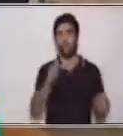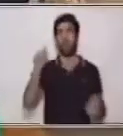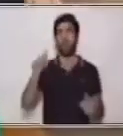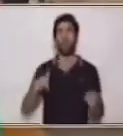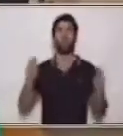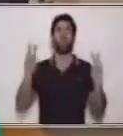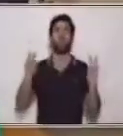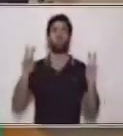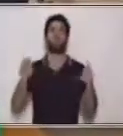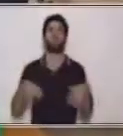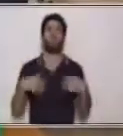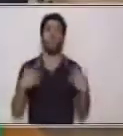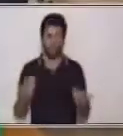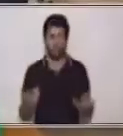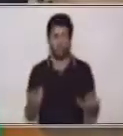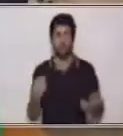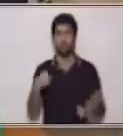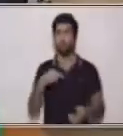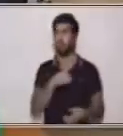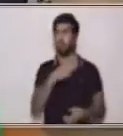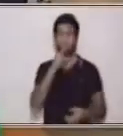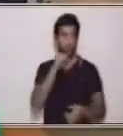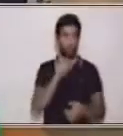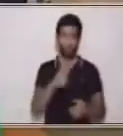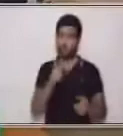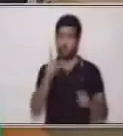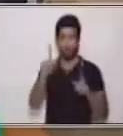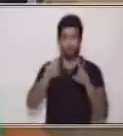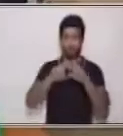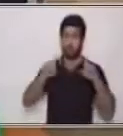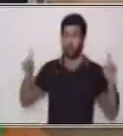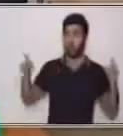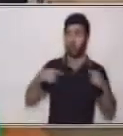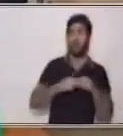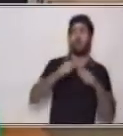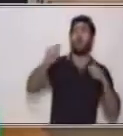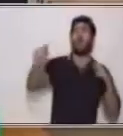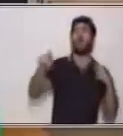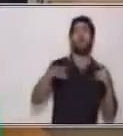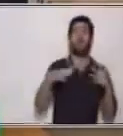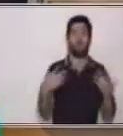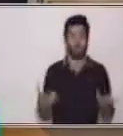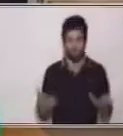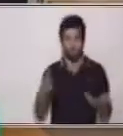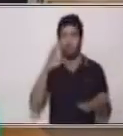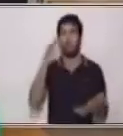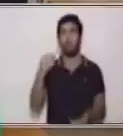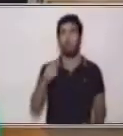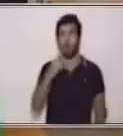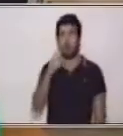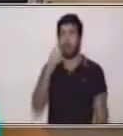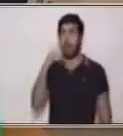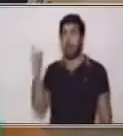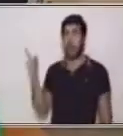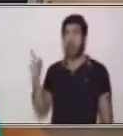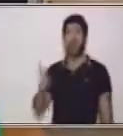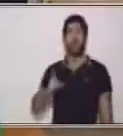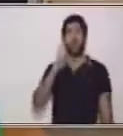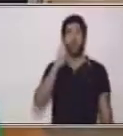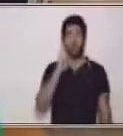hoy no lo podemos medir con un metro. Porque dice que el kilómetro, miren, un